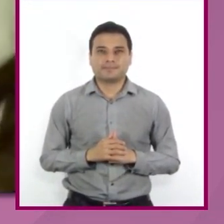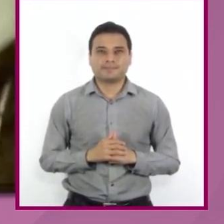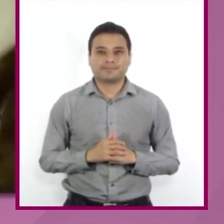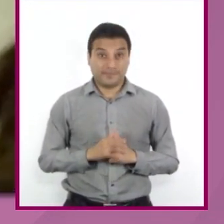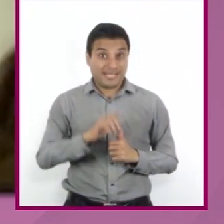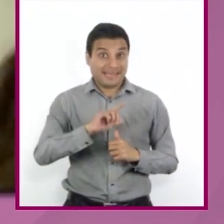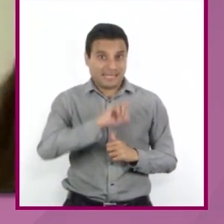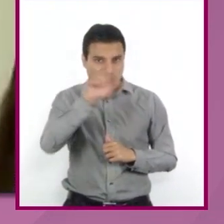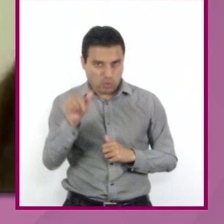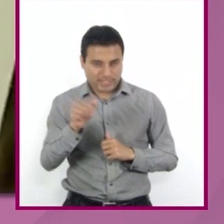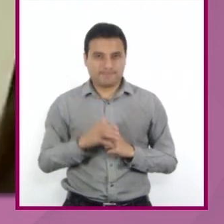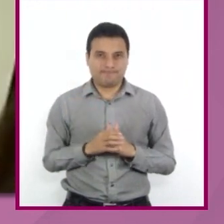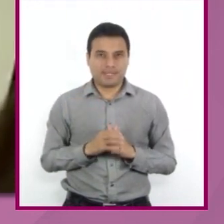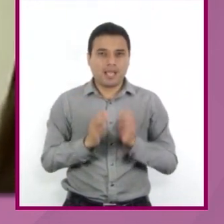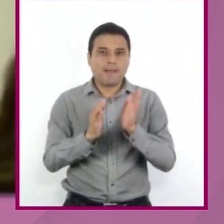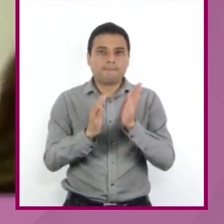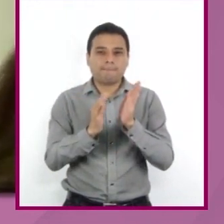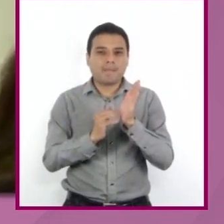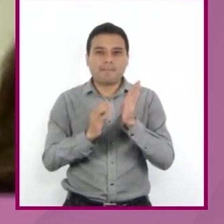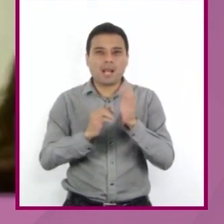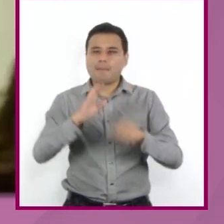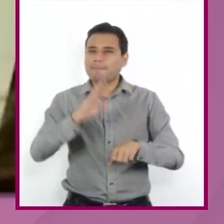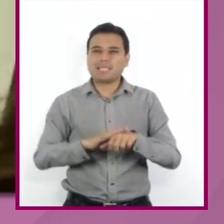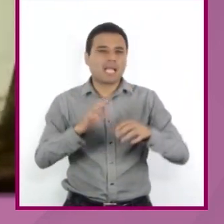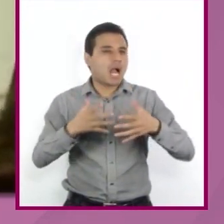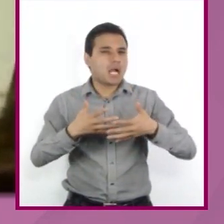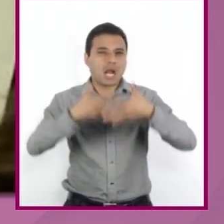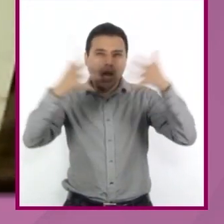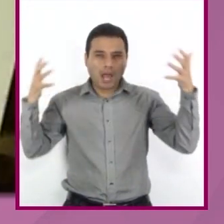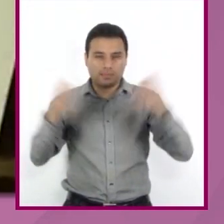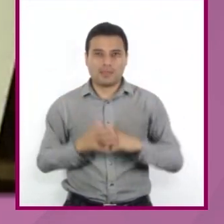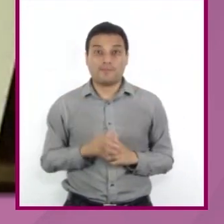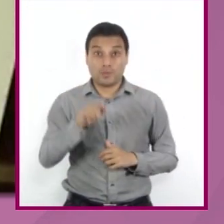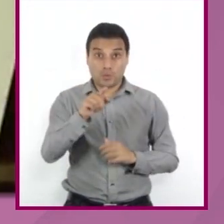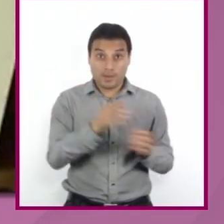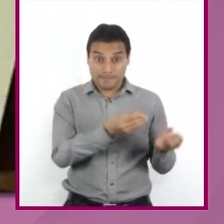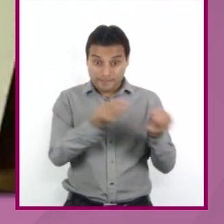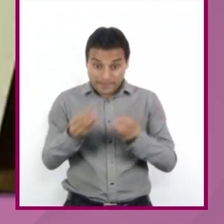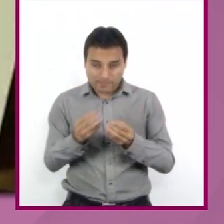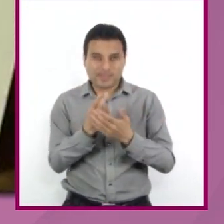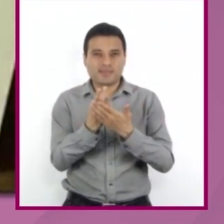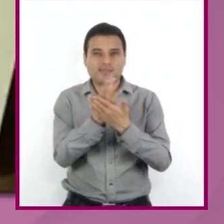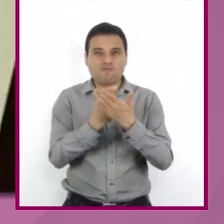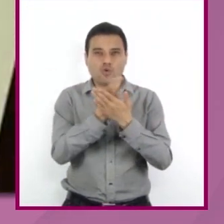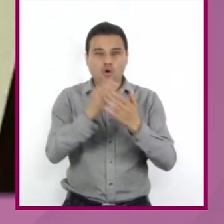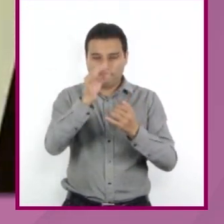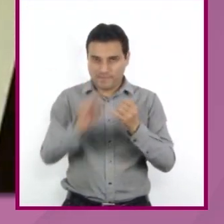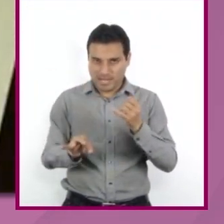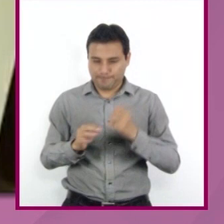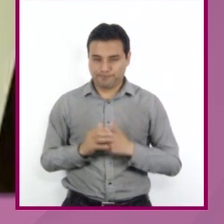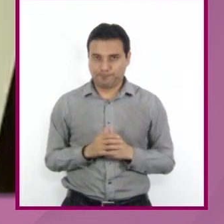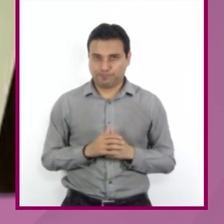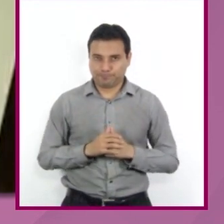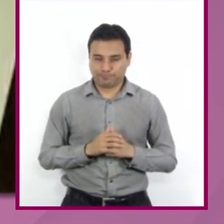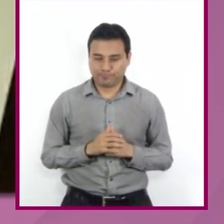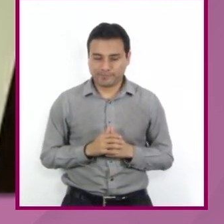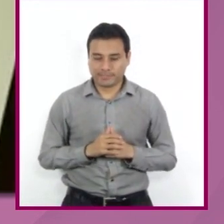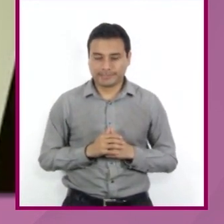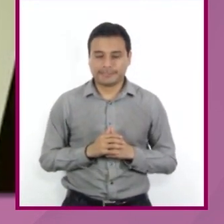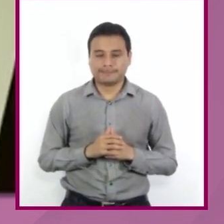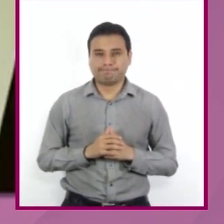Después vamos a seleccionar el papel más grande que encuentres y ahí es donde vas a hacer el dibujo final.